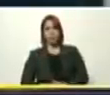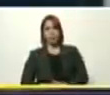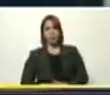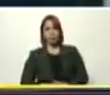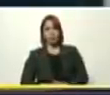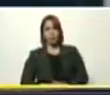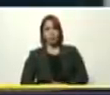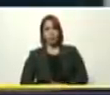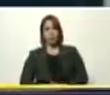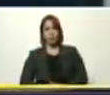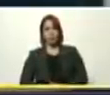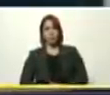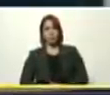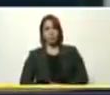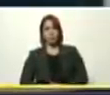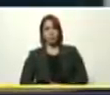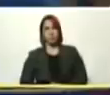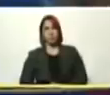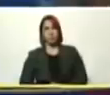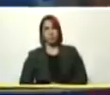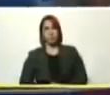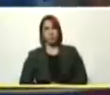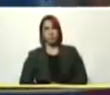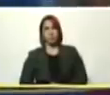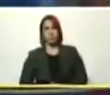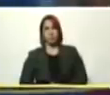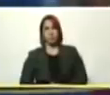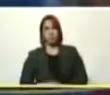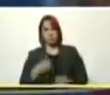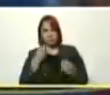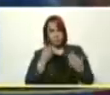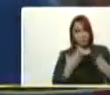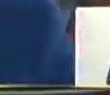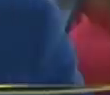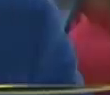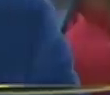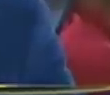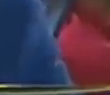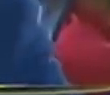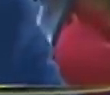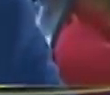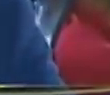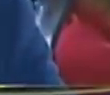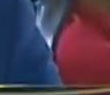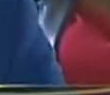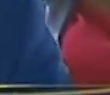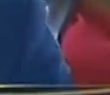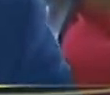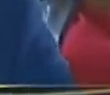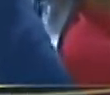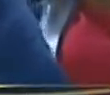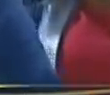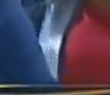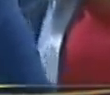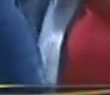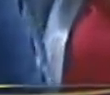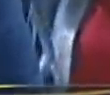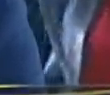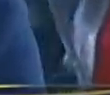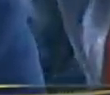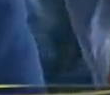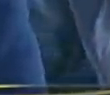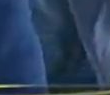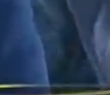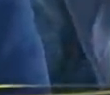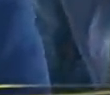Bernal. Bueno, presidente, muchas gracias por permitirme esta intervención y, bueno, dirigirme muy brevemente al